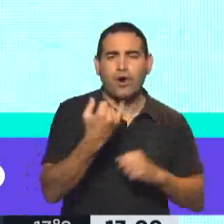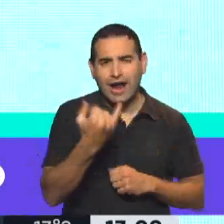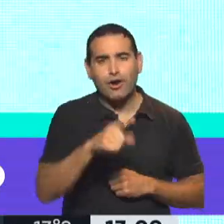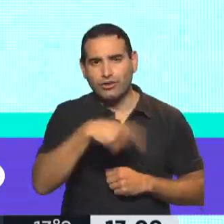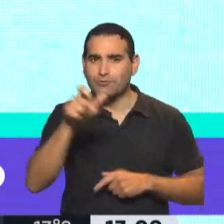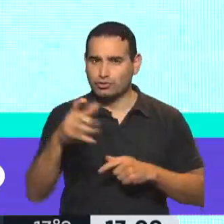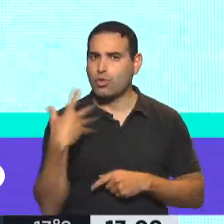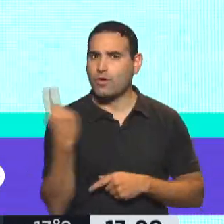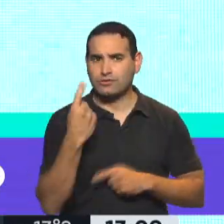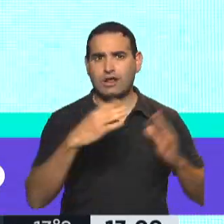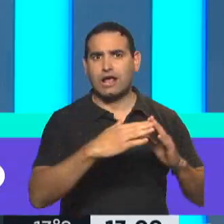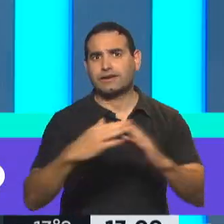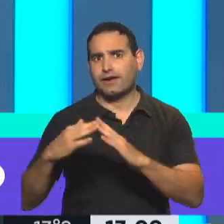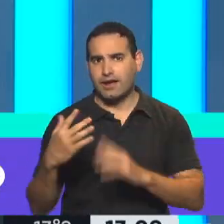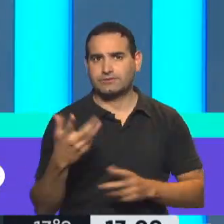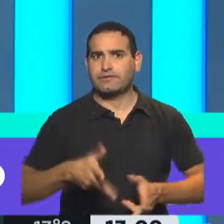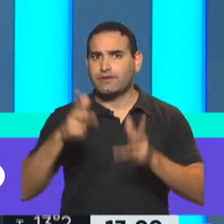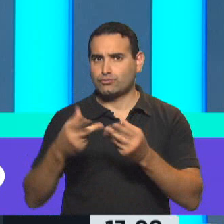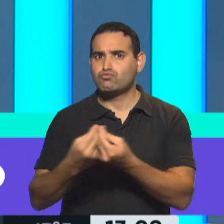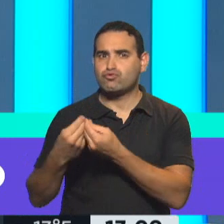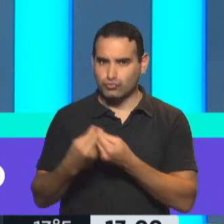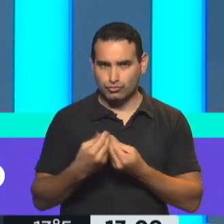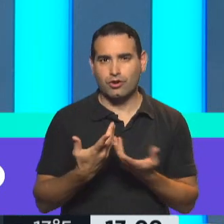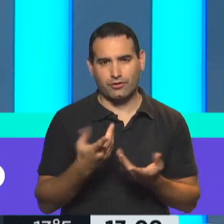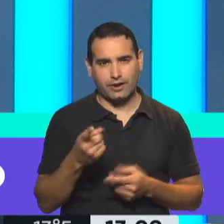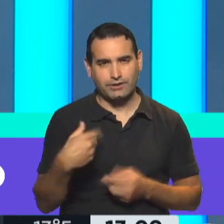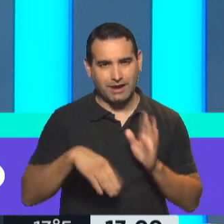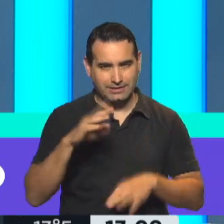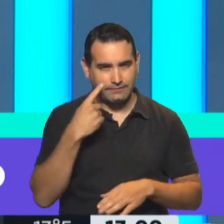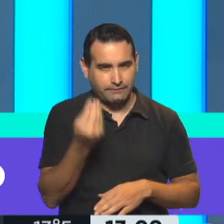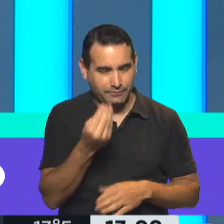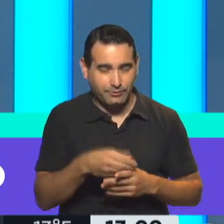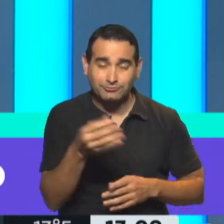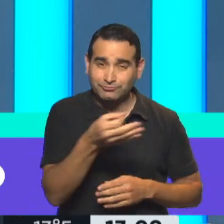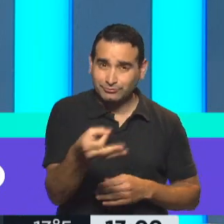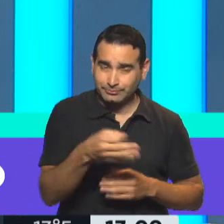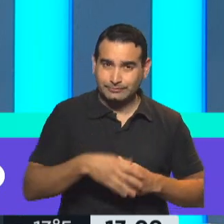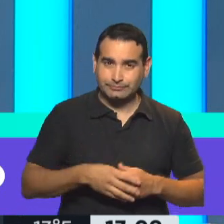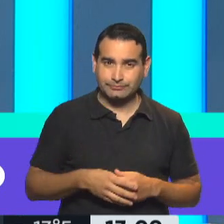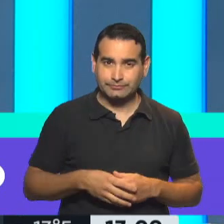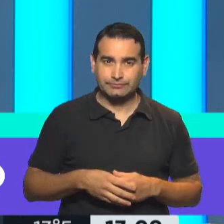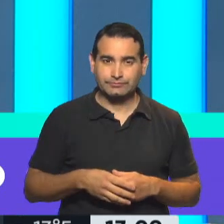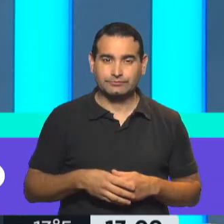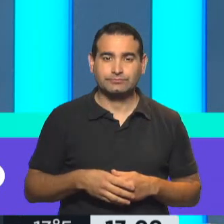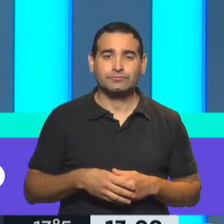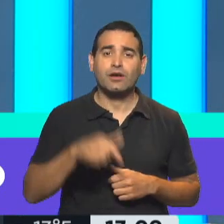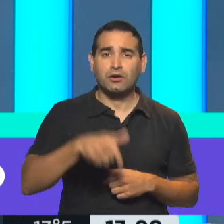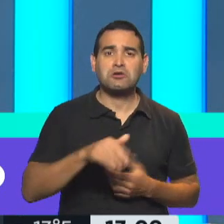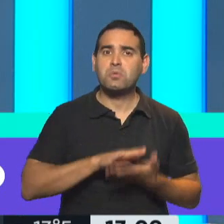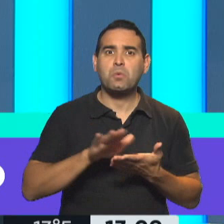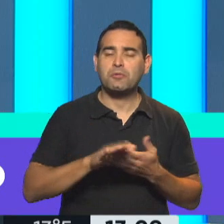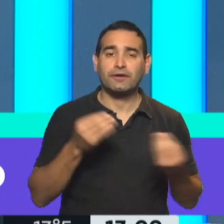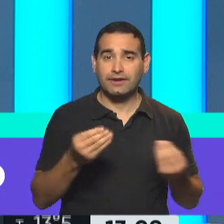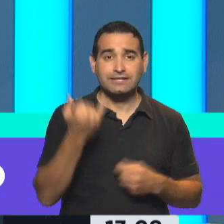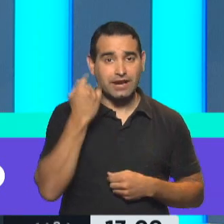propietarios de muchos y no exactamente si es eso lo que sucede el problema es ese y vos fijate que digamos la novedad cuál es que se